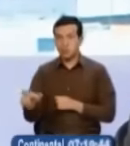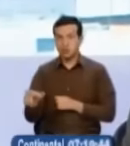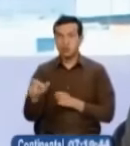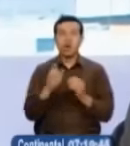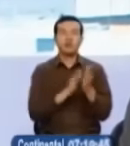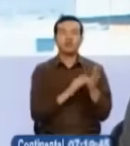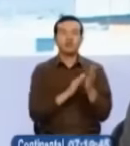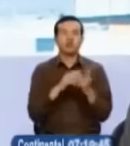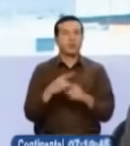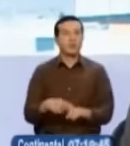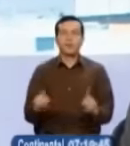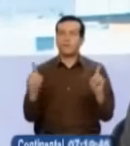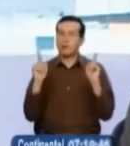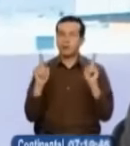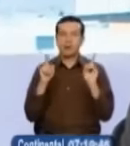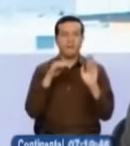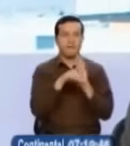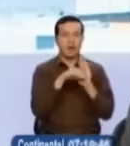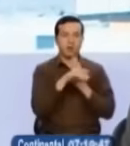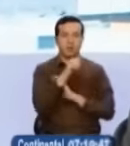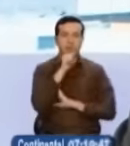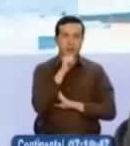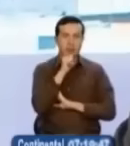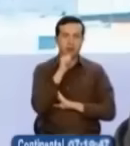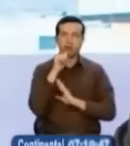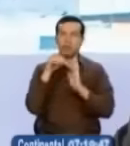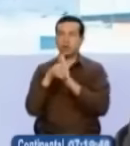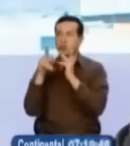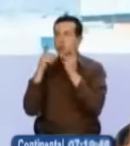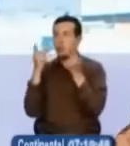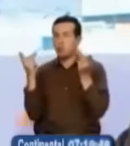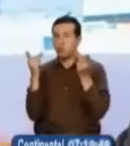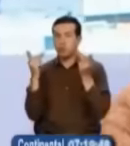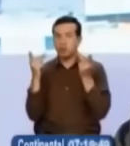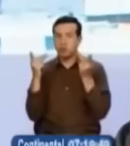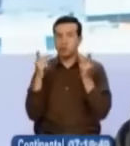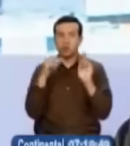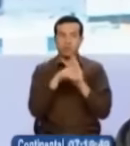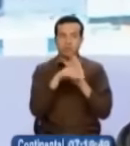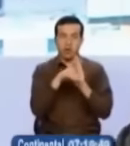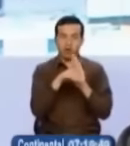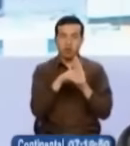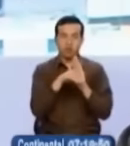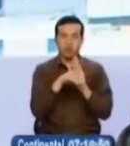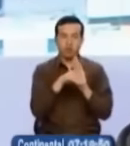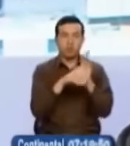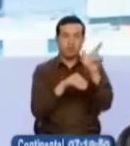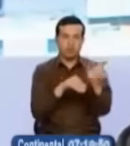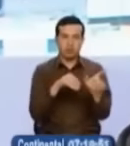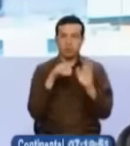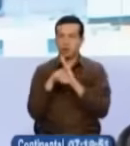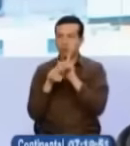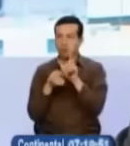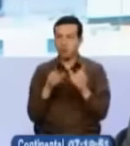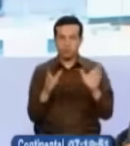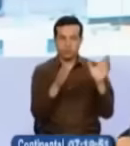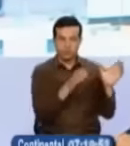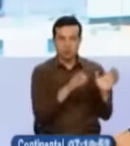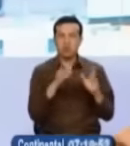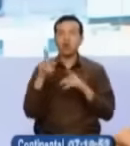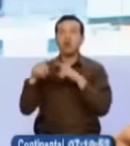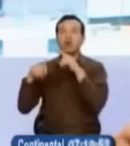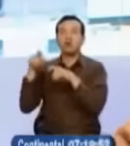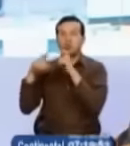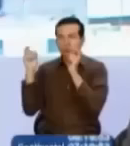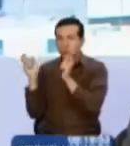socio. En los bancos privados y los bancos públicos la relación es banco-cliente. En el sector financiero popular y solidario, la